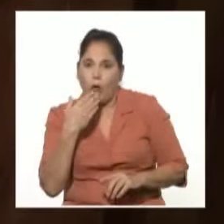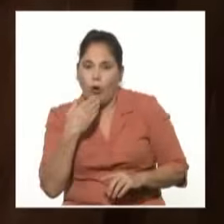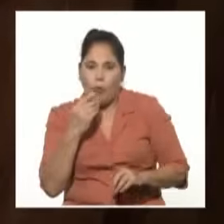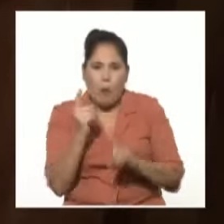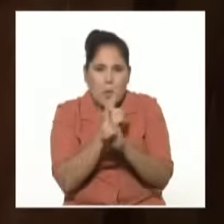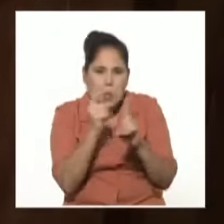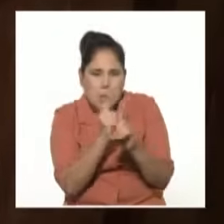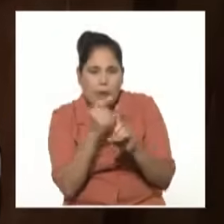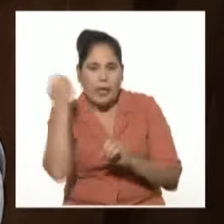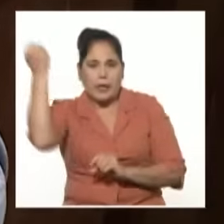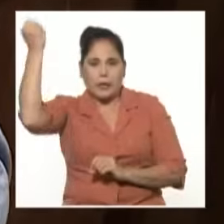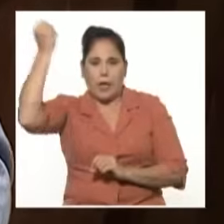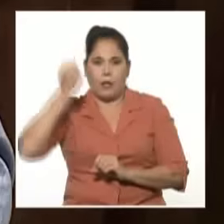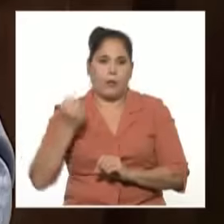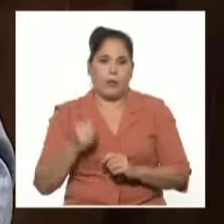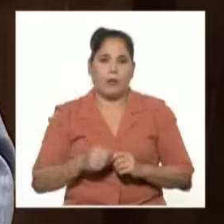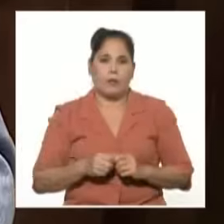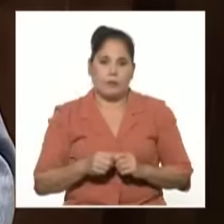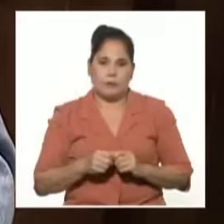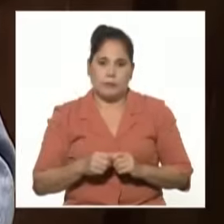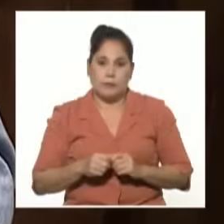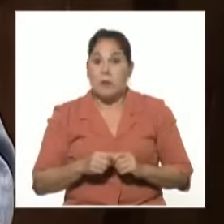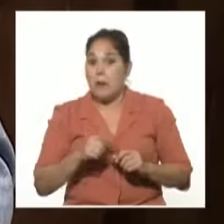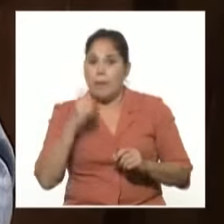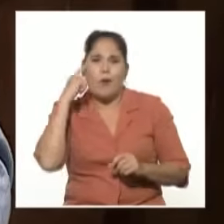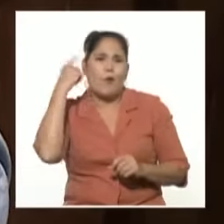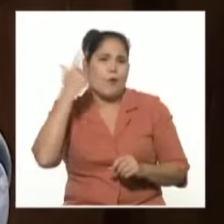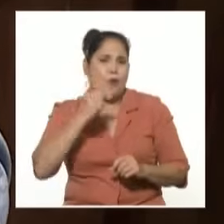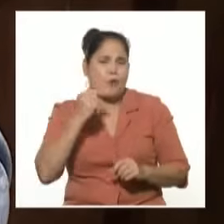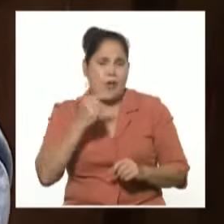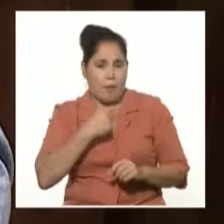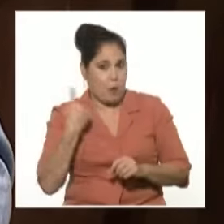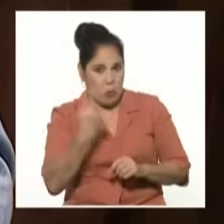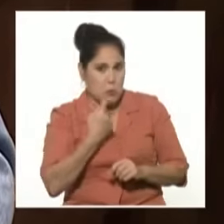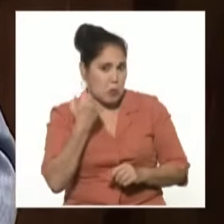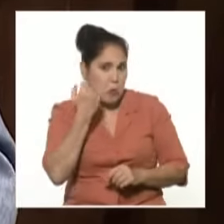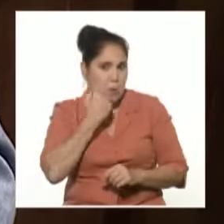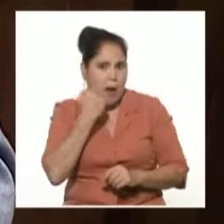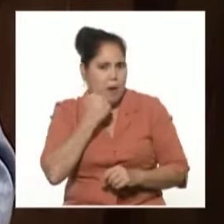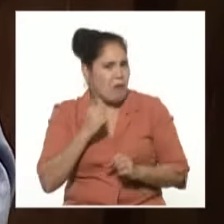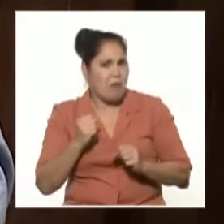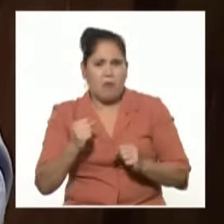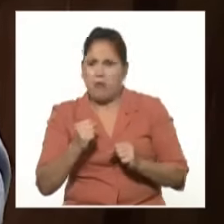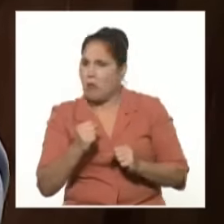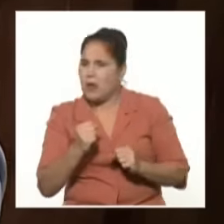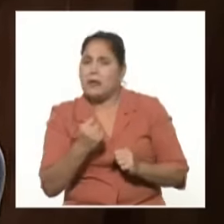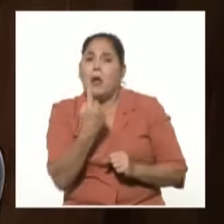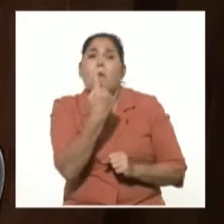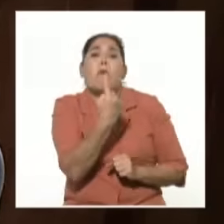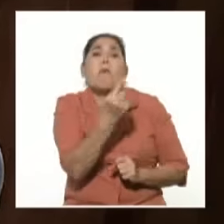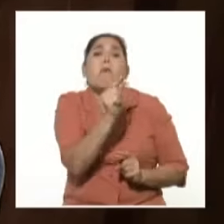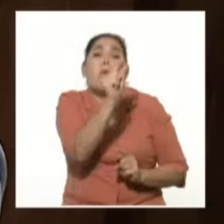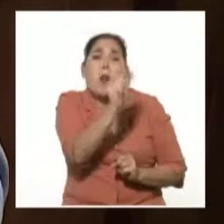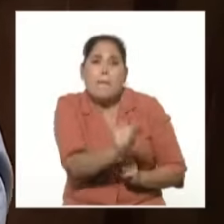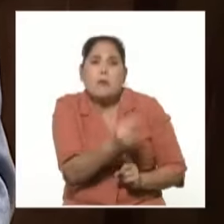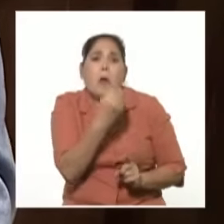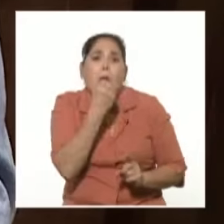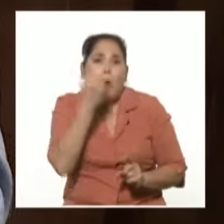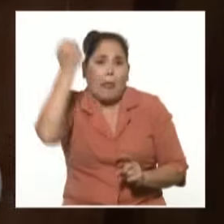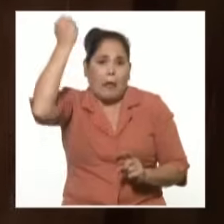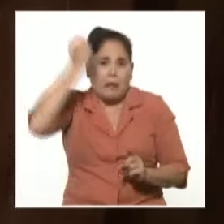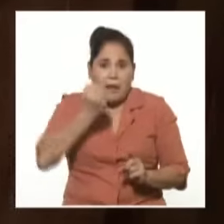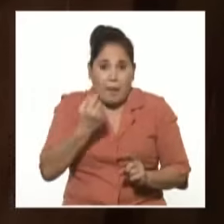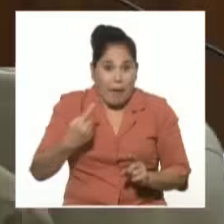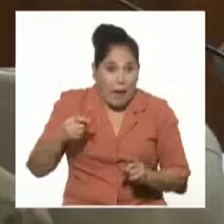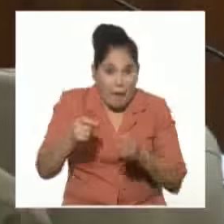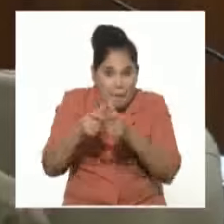y traidores, pero desconoce la otra cara de la moneda, la enorme capacidad del ser humano para el